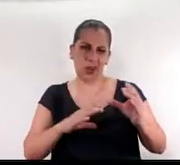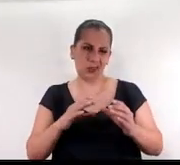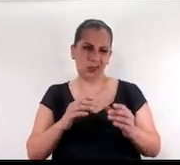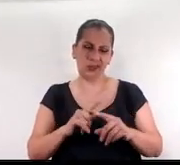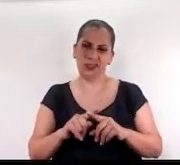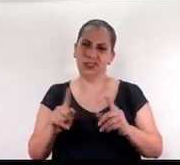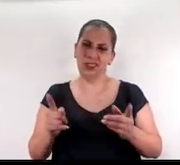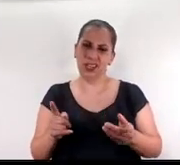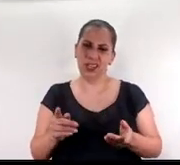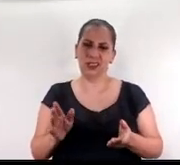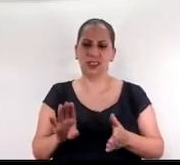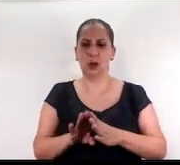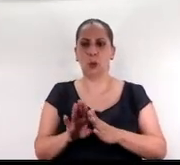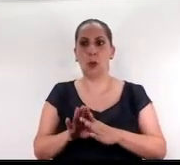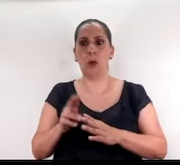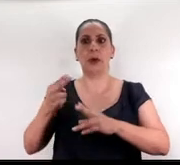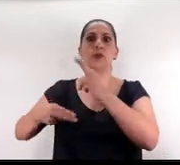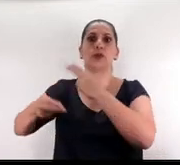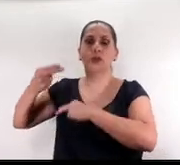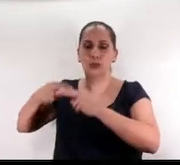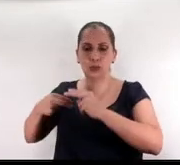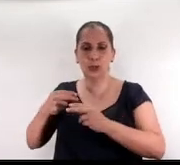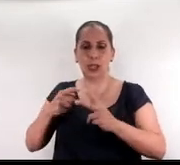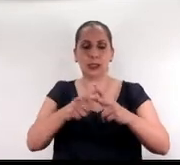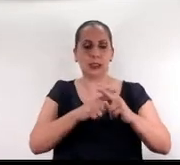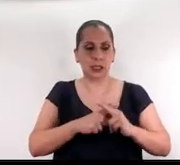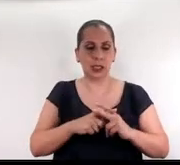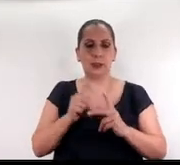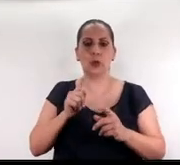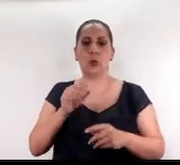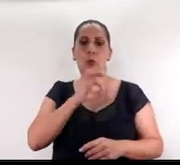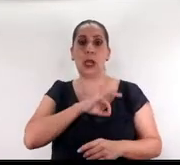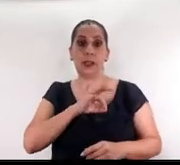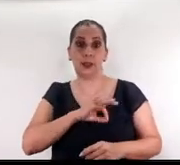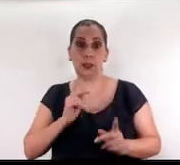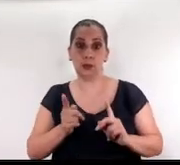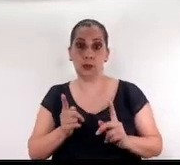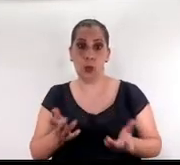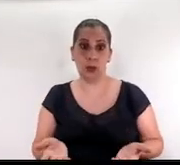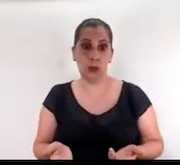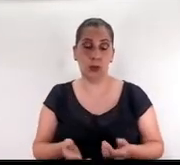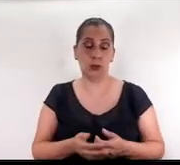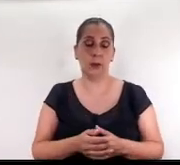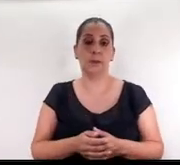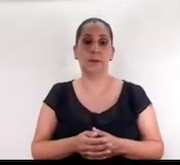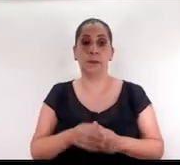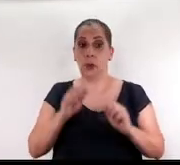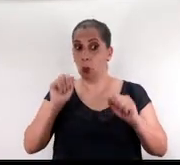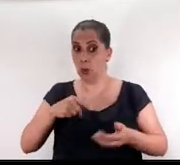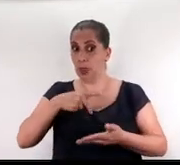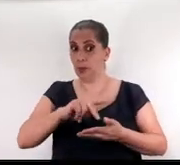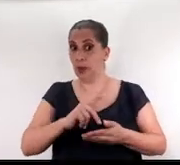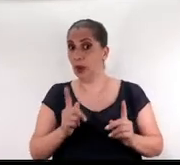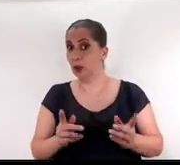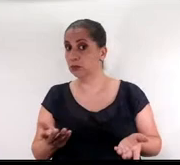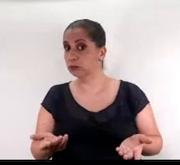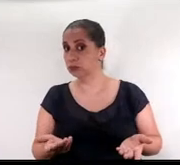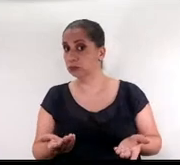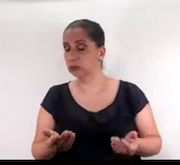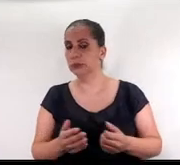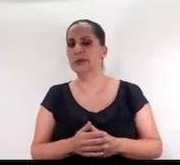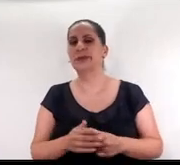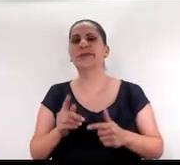Digamos, cuál es el historial de crédito, cuáles son las garantías, cuál es la capacidad de pago. Y entonces, al